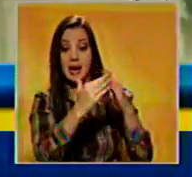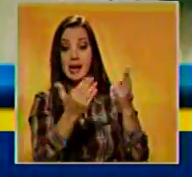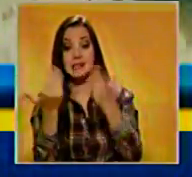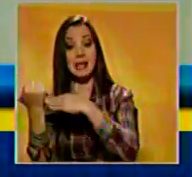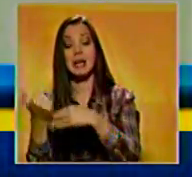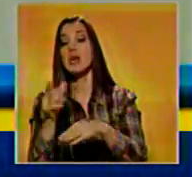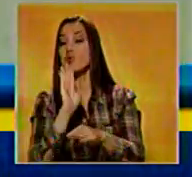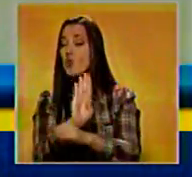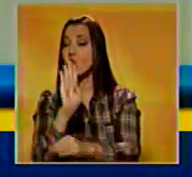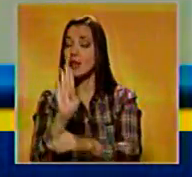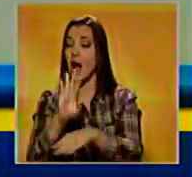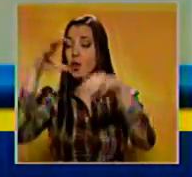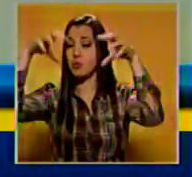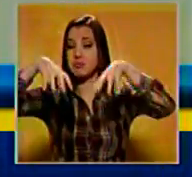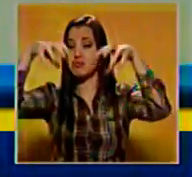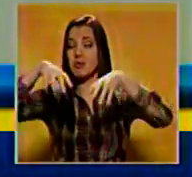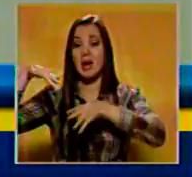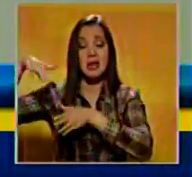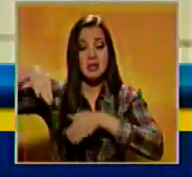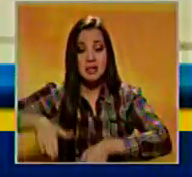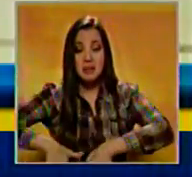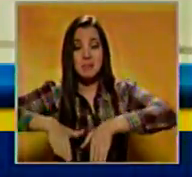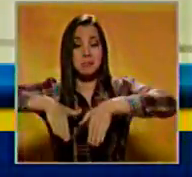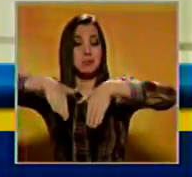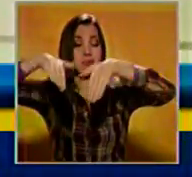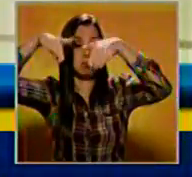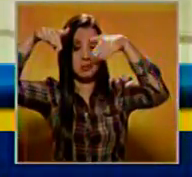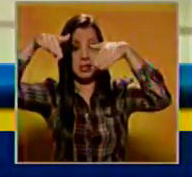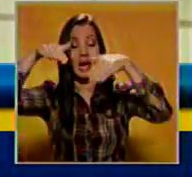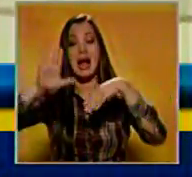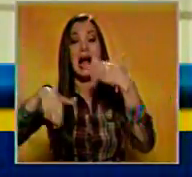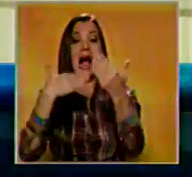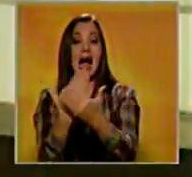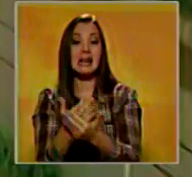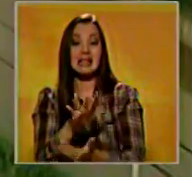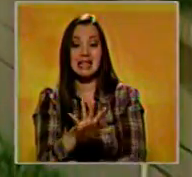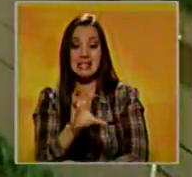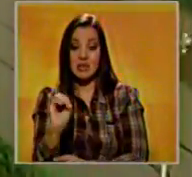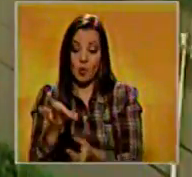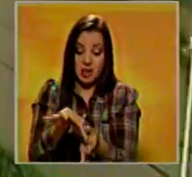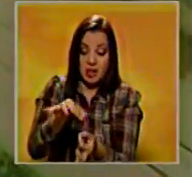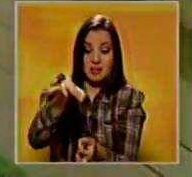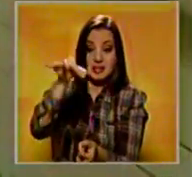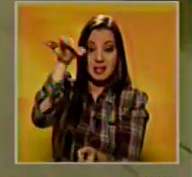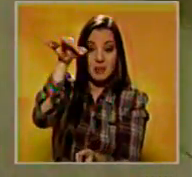inundaciones en varias localidades en las cuales se han registrado hasta 50 cm de lluvia al